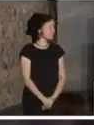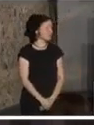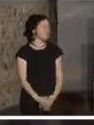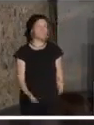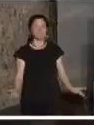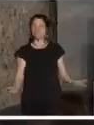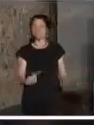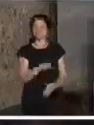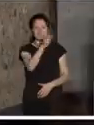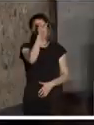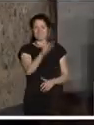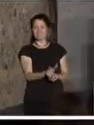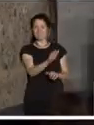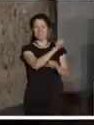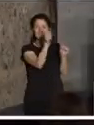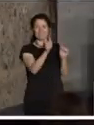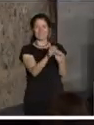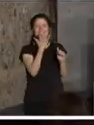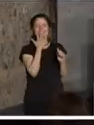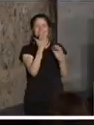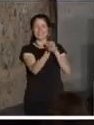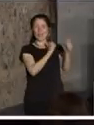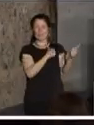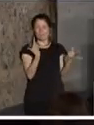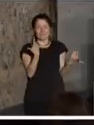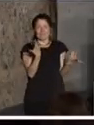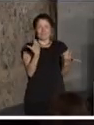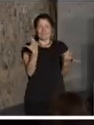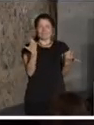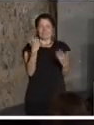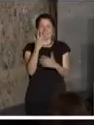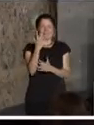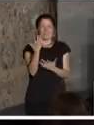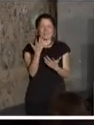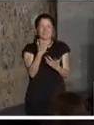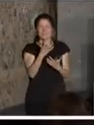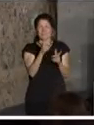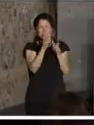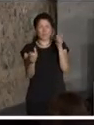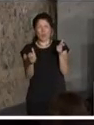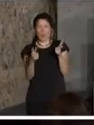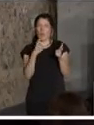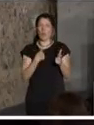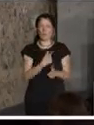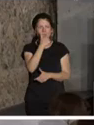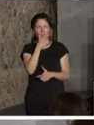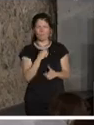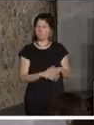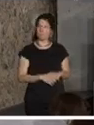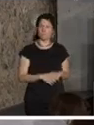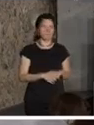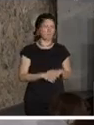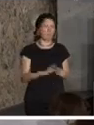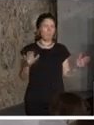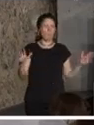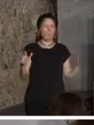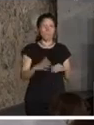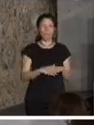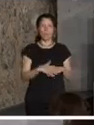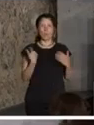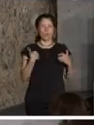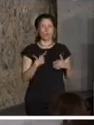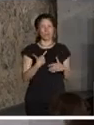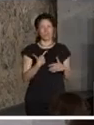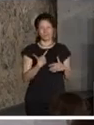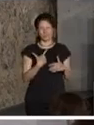ese ejemplo ese Orgullo y es Luz nadie nos dijo que iba a ser fácil pero también Es verdad que tampoco nadie nos dijo que iba a ser